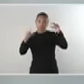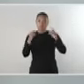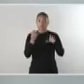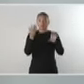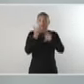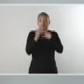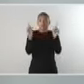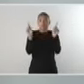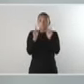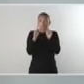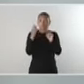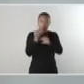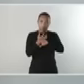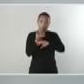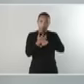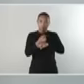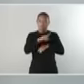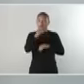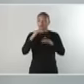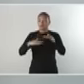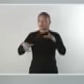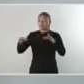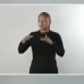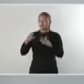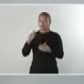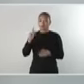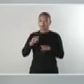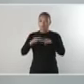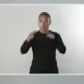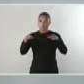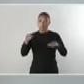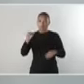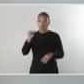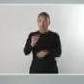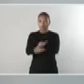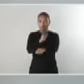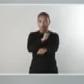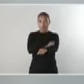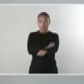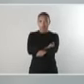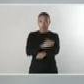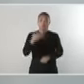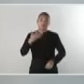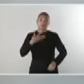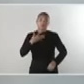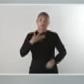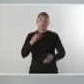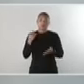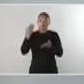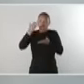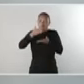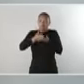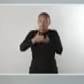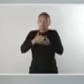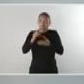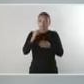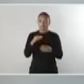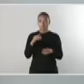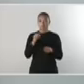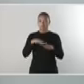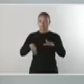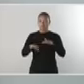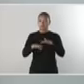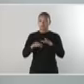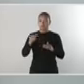Estados Unidos y por otro el puerto de Altamira que nos permite tener acceso al mercado del centro y